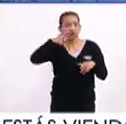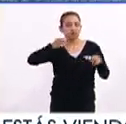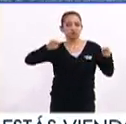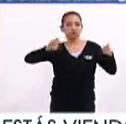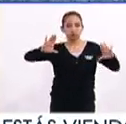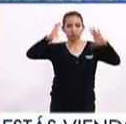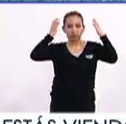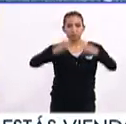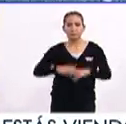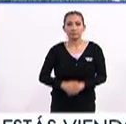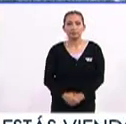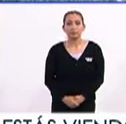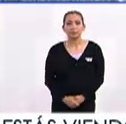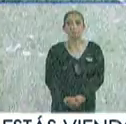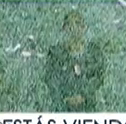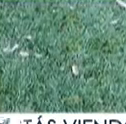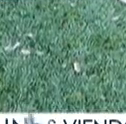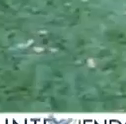de velocidad.